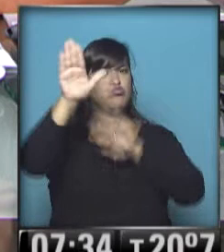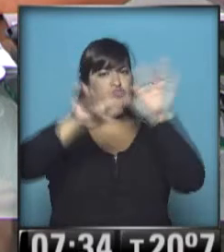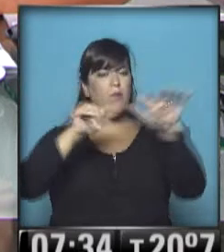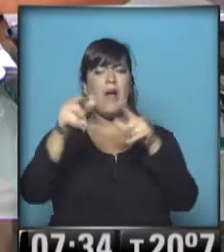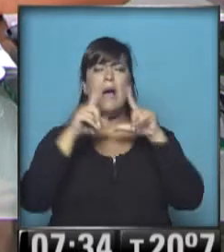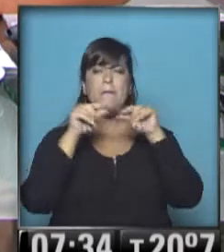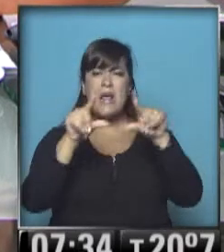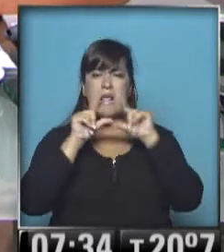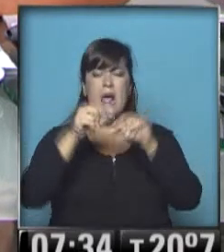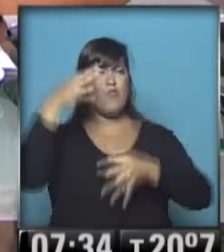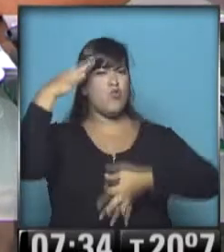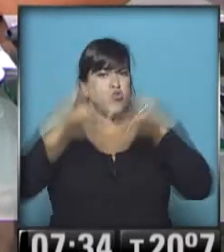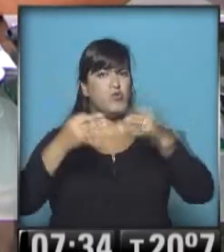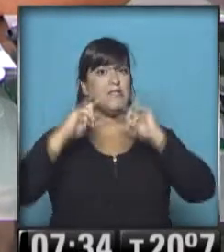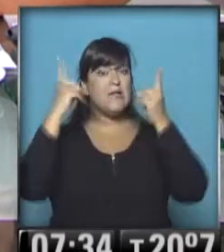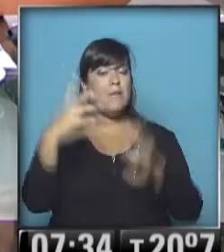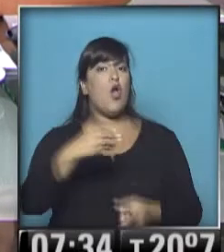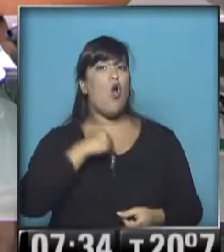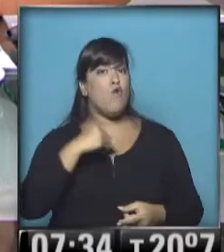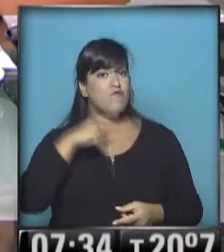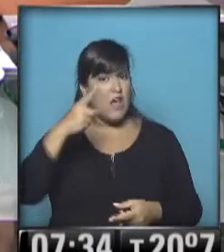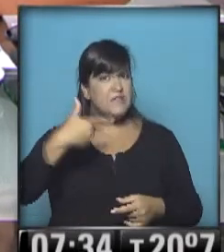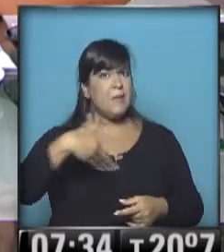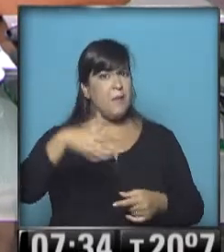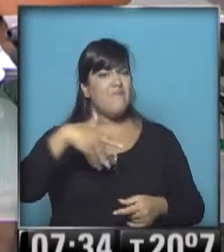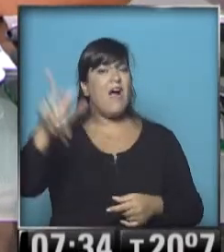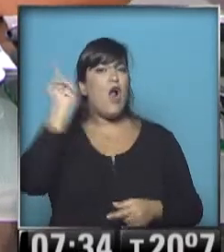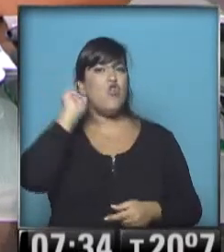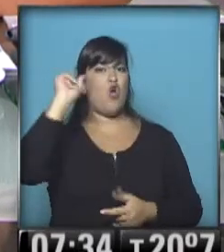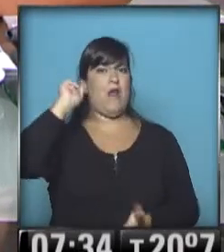reclamo de justicia y también la confianza de que se va a llegar finalmente a una sentencia este año.